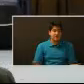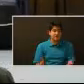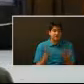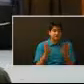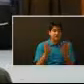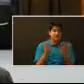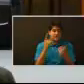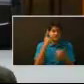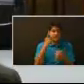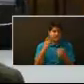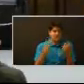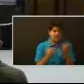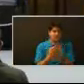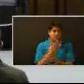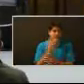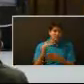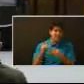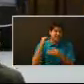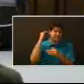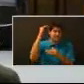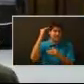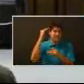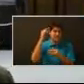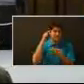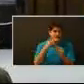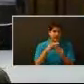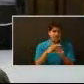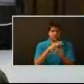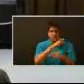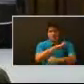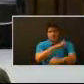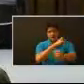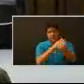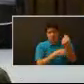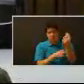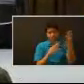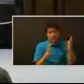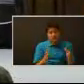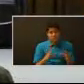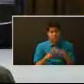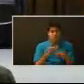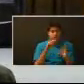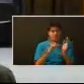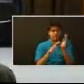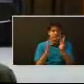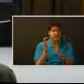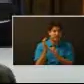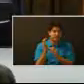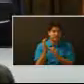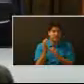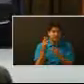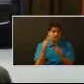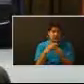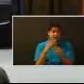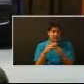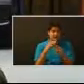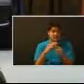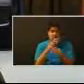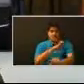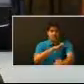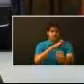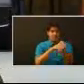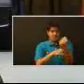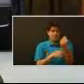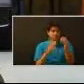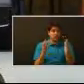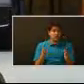una nueva dimensión, en el nombre poderoso de Jesús, en el nombre